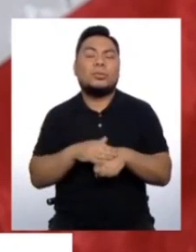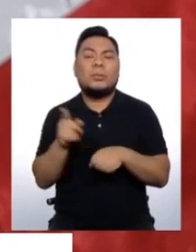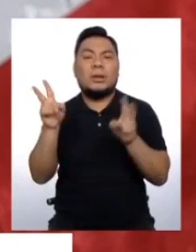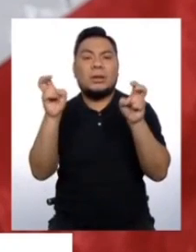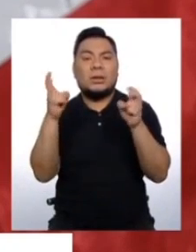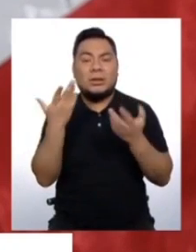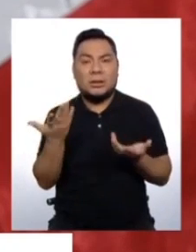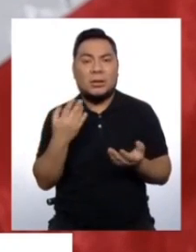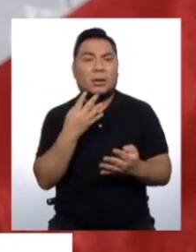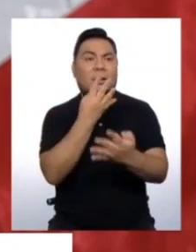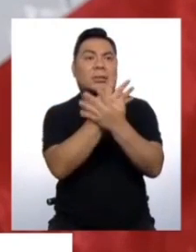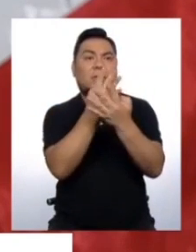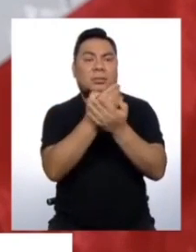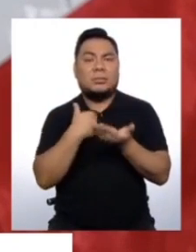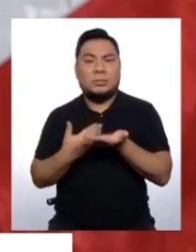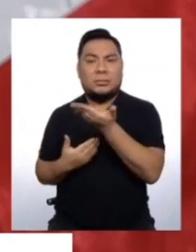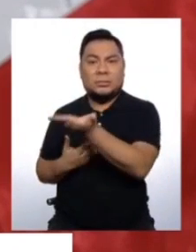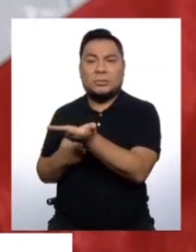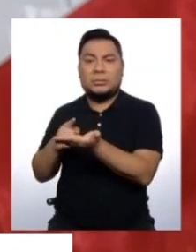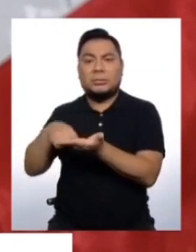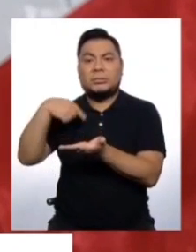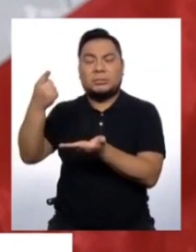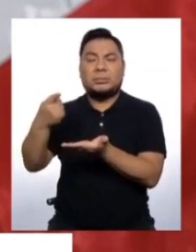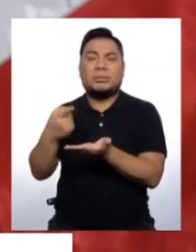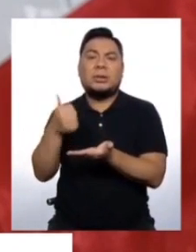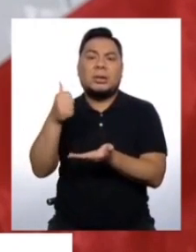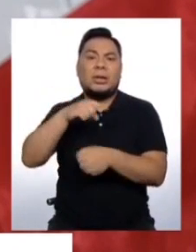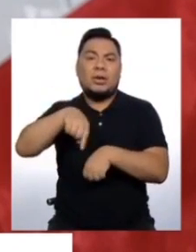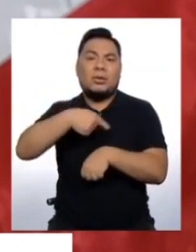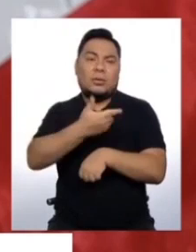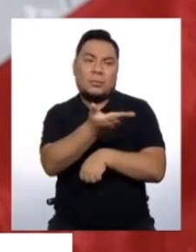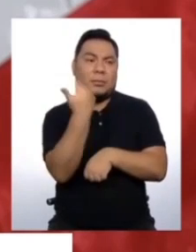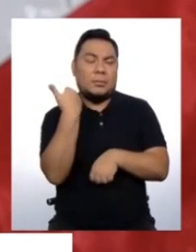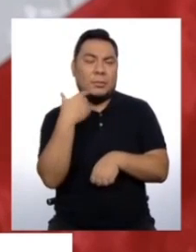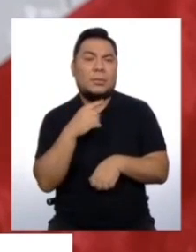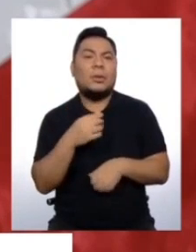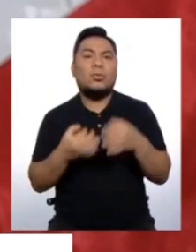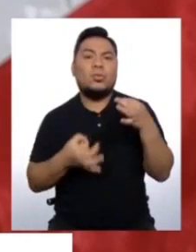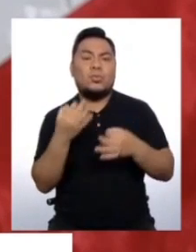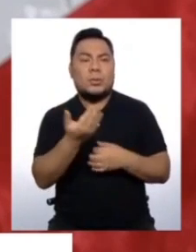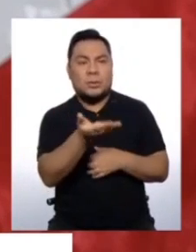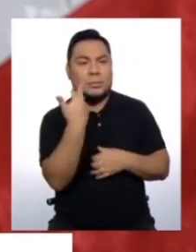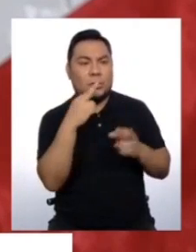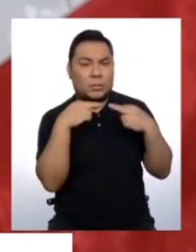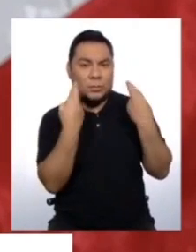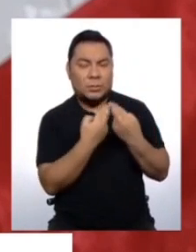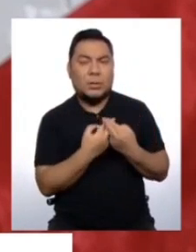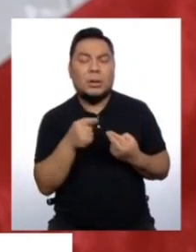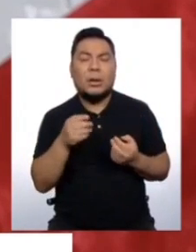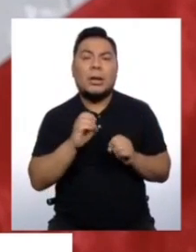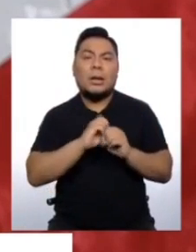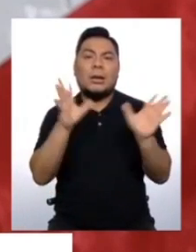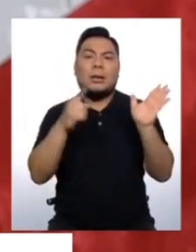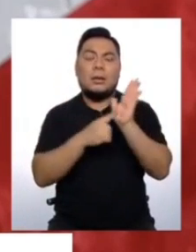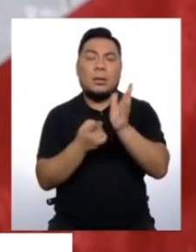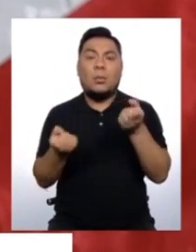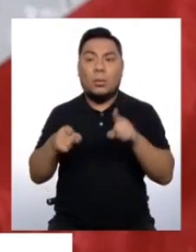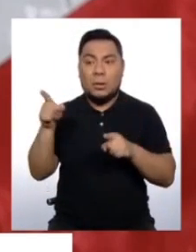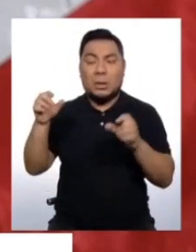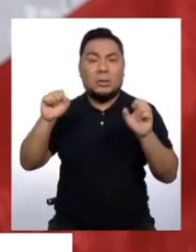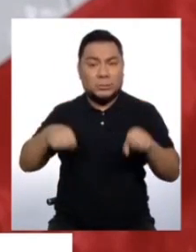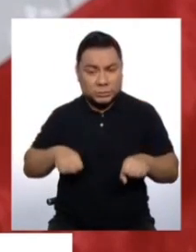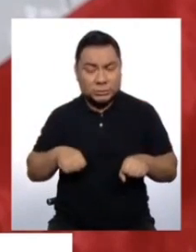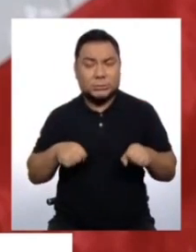temas penitenciarios y 10 horas más adelante nos convocaron conjuntamente con el señor Ministro de Justicia. Esta pues es una clara muestra que cuando hay